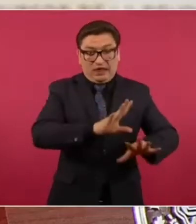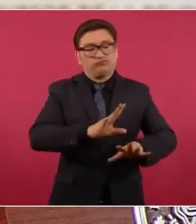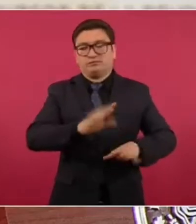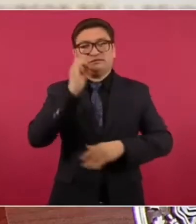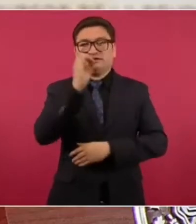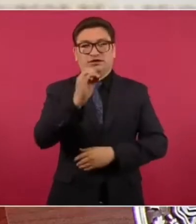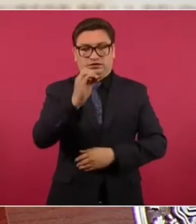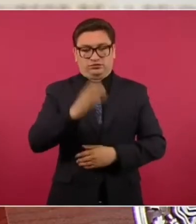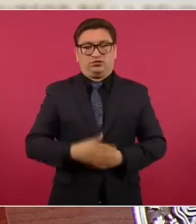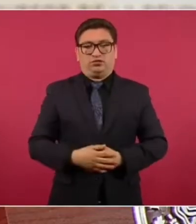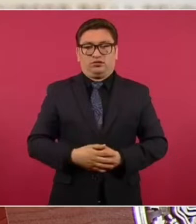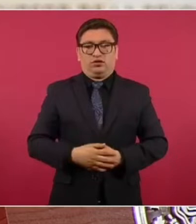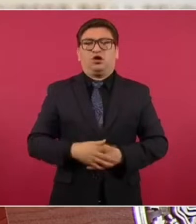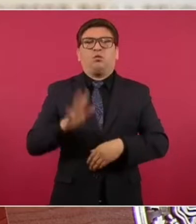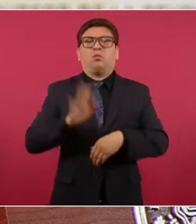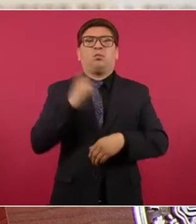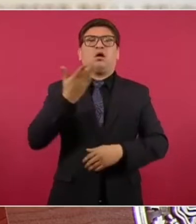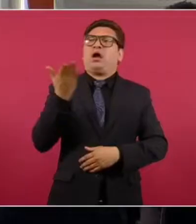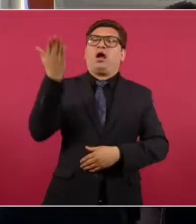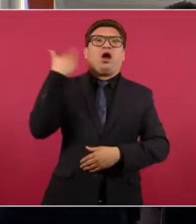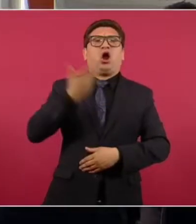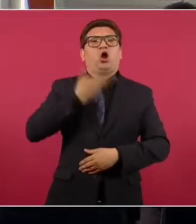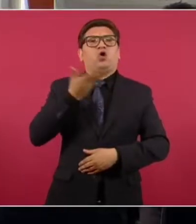¿Qué era lo que prevalecía?